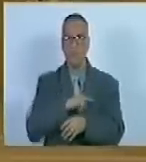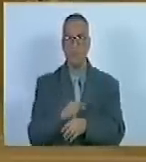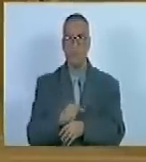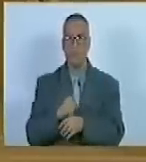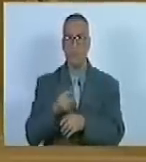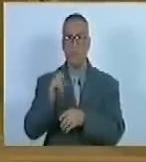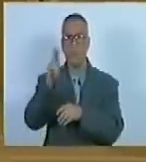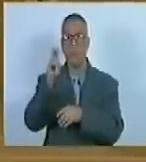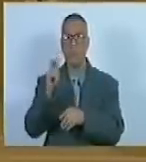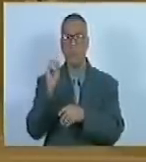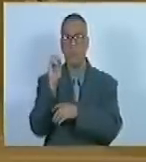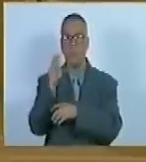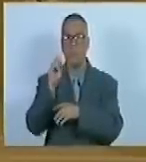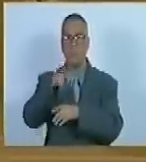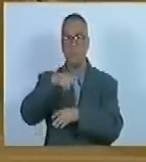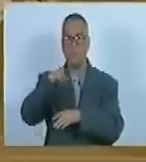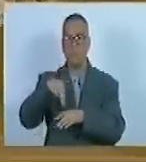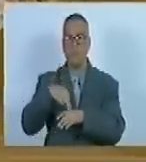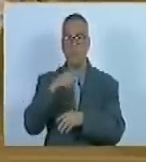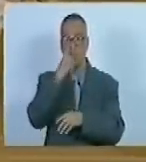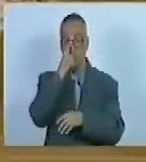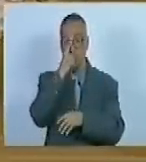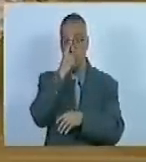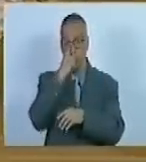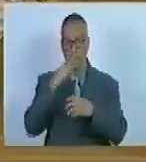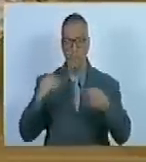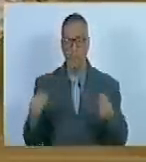Nuestro nuevo parlamento